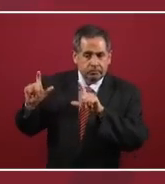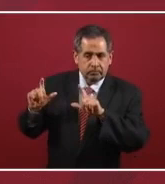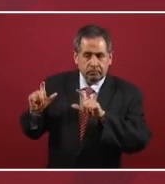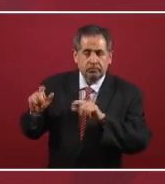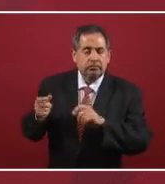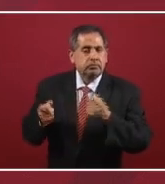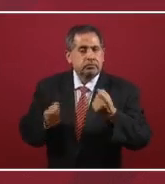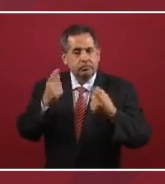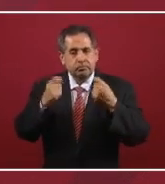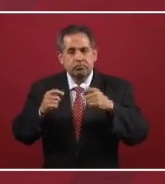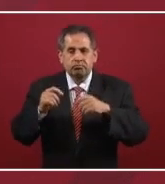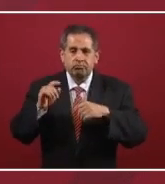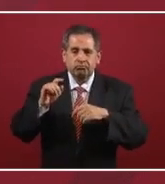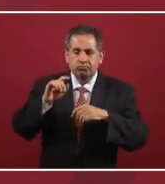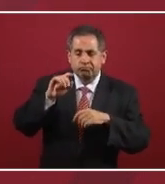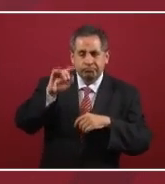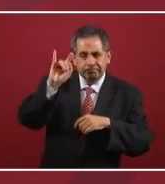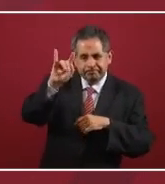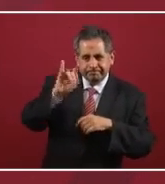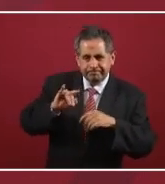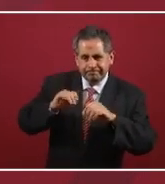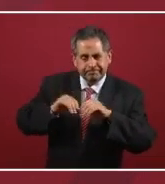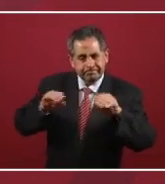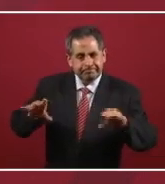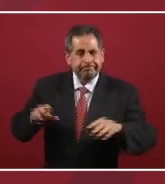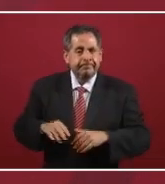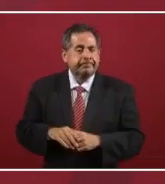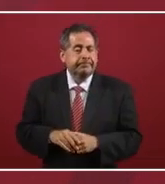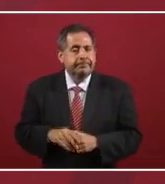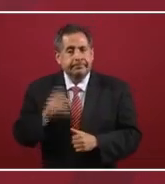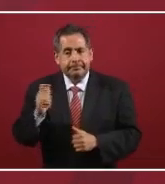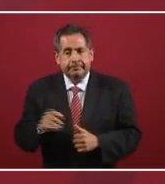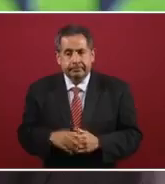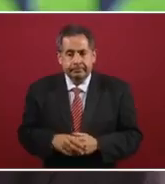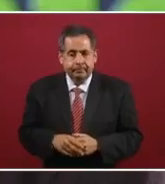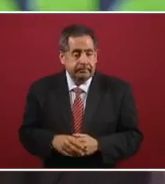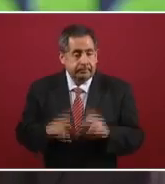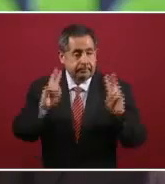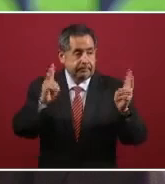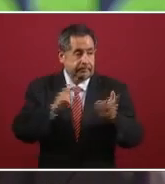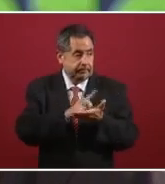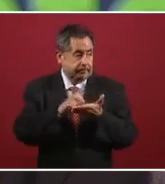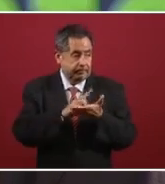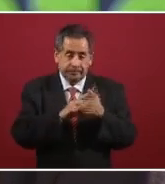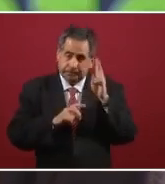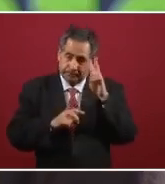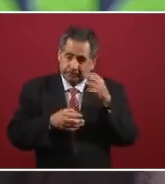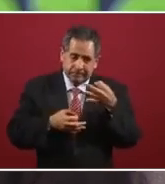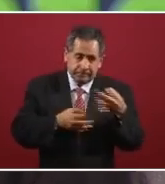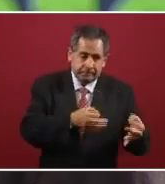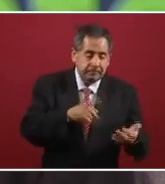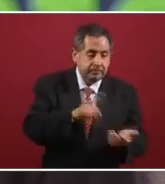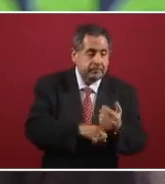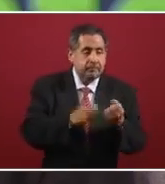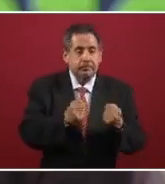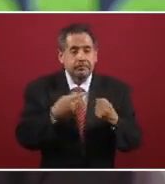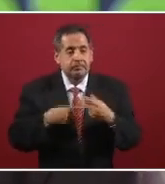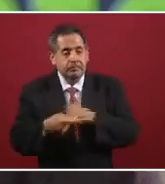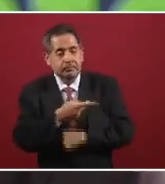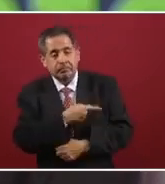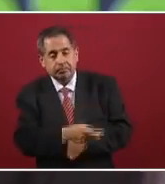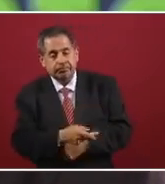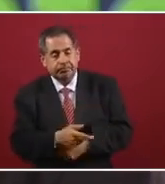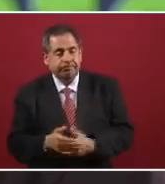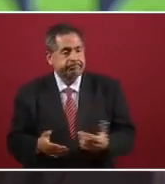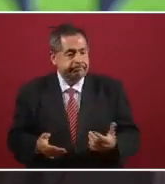algunos carteles, es que siendo el tema de las adicciones sobre todo un tema también de pobreza, nuestro